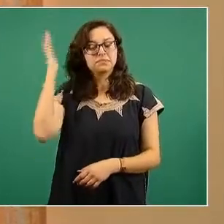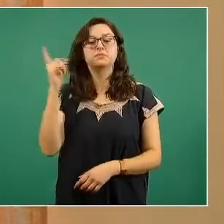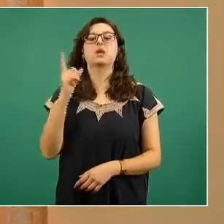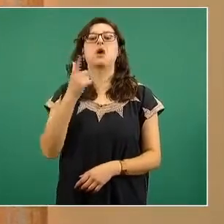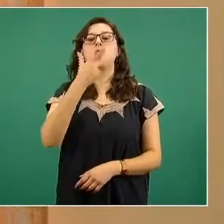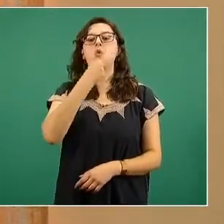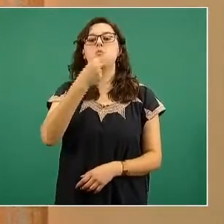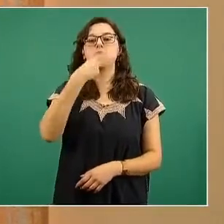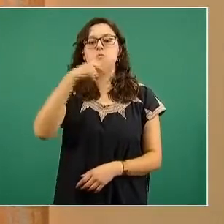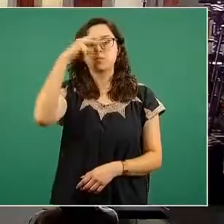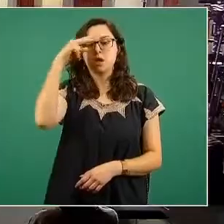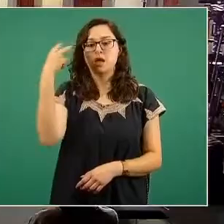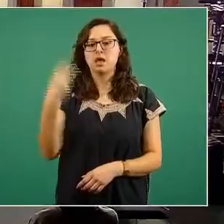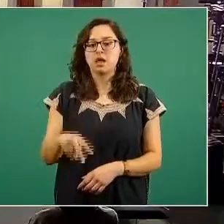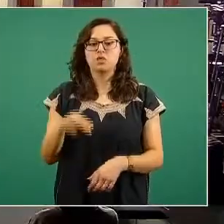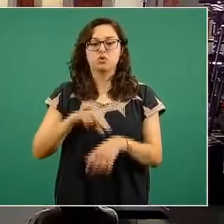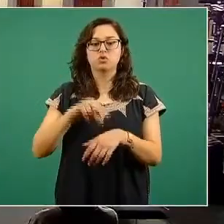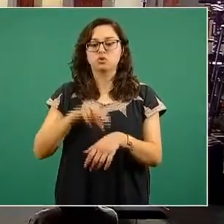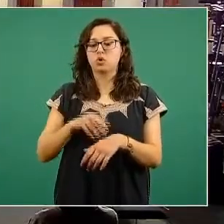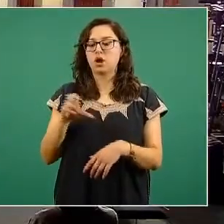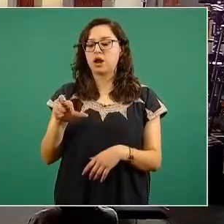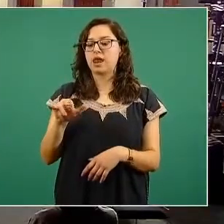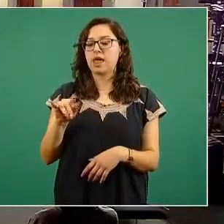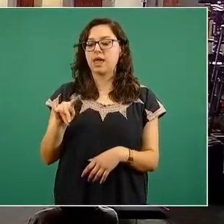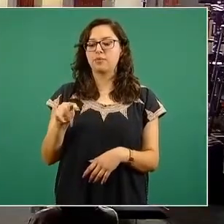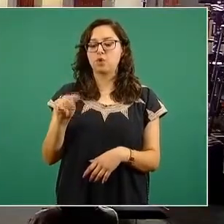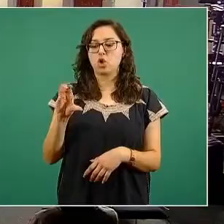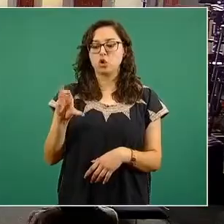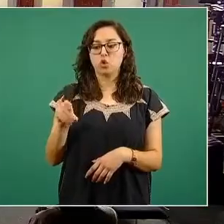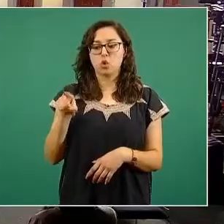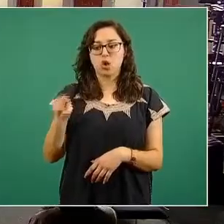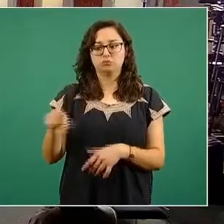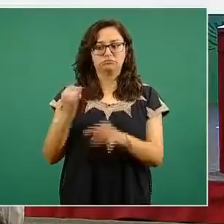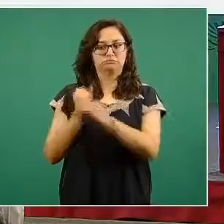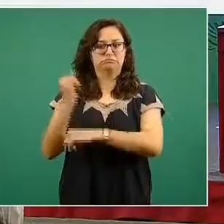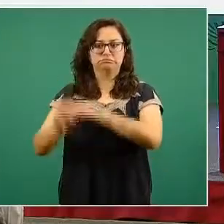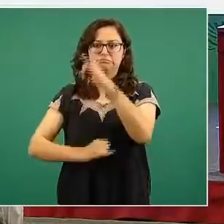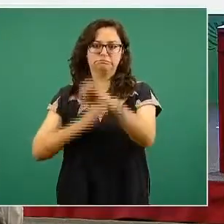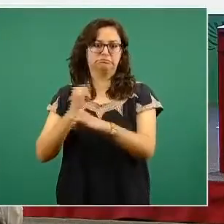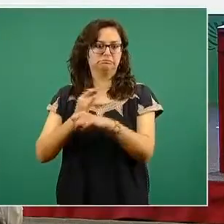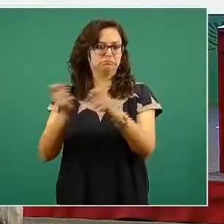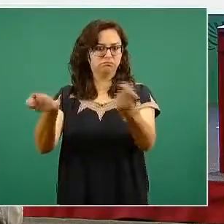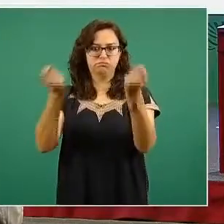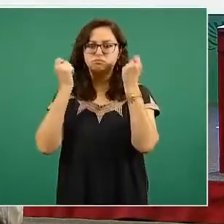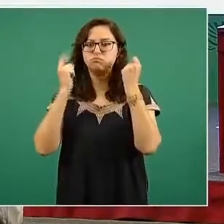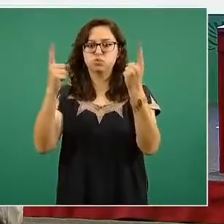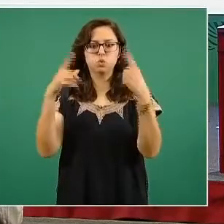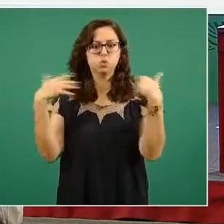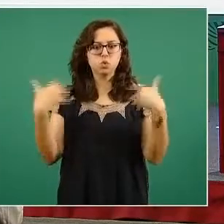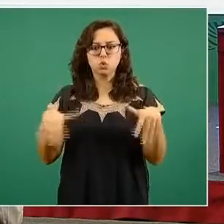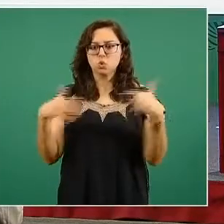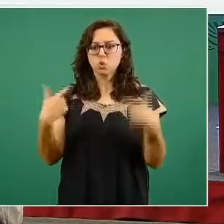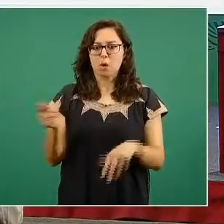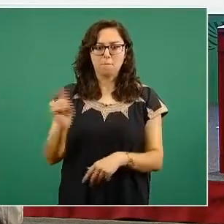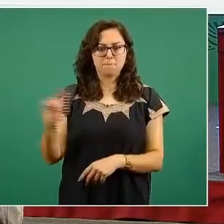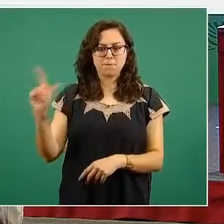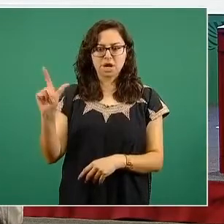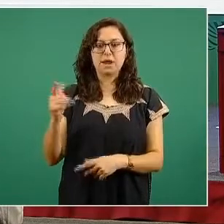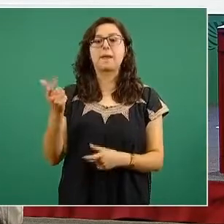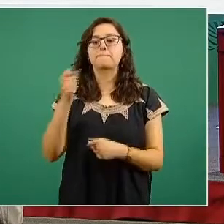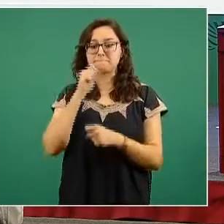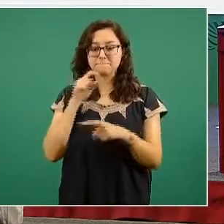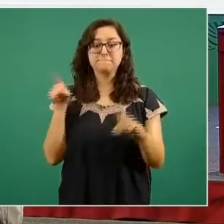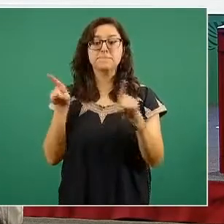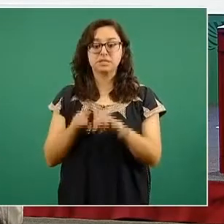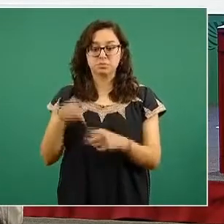Alejandro Rafael Cravioto Quintana, quien goza de un enorme prestigio internacional y que además participa precisamente como